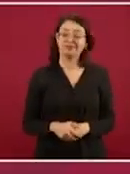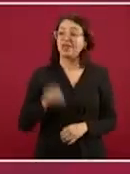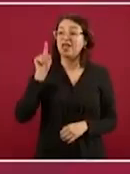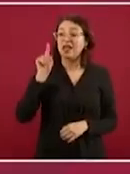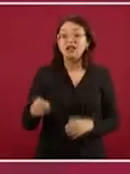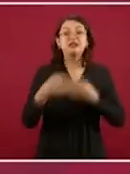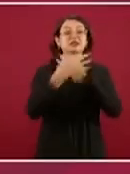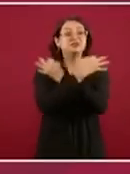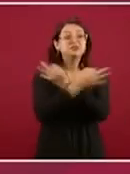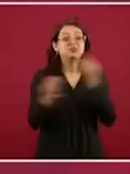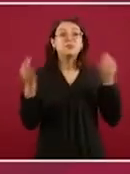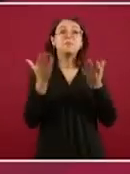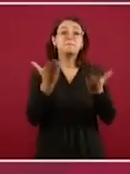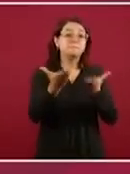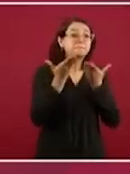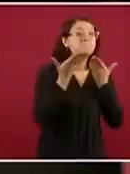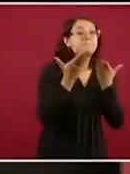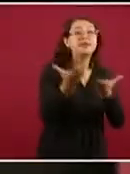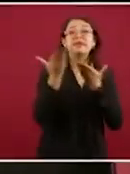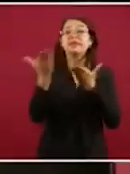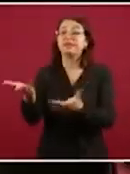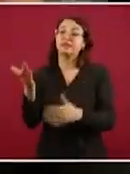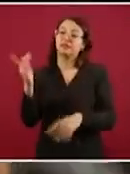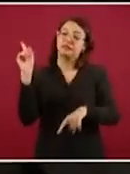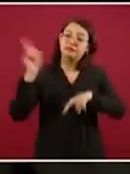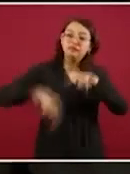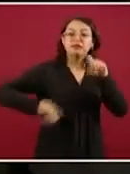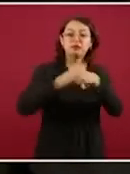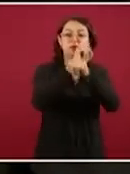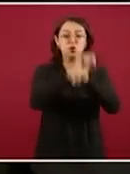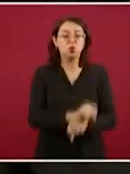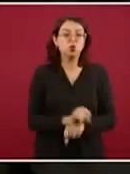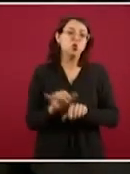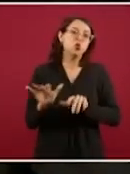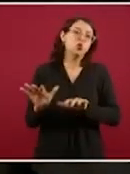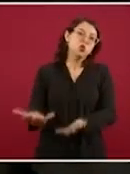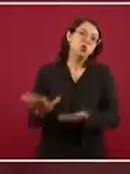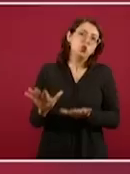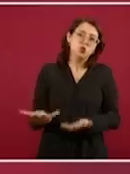abolición de la esclavitud, fue algo extraordinario,